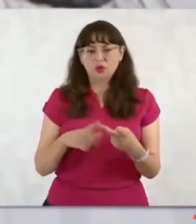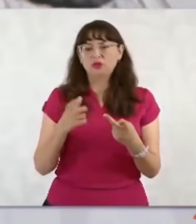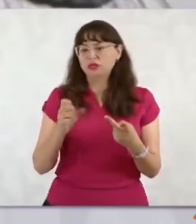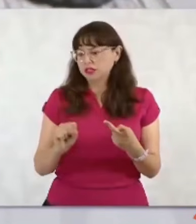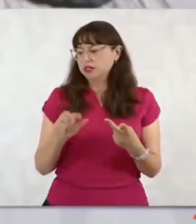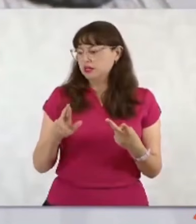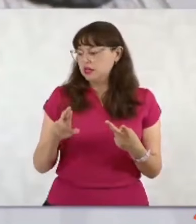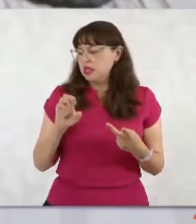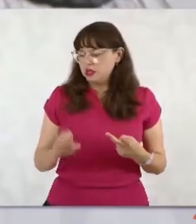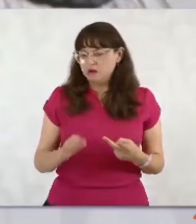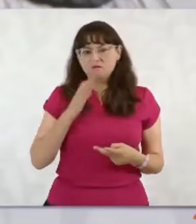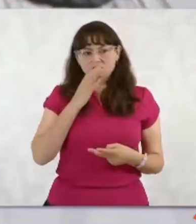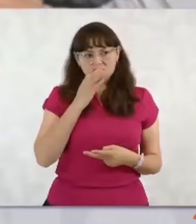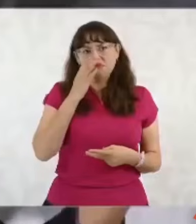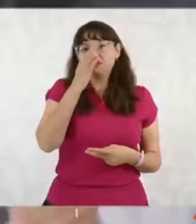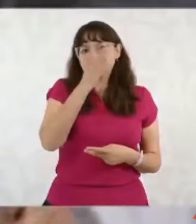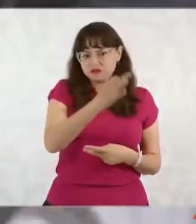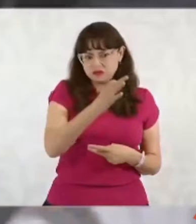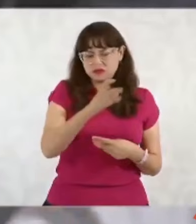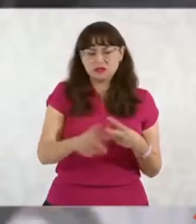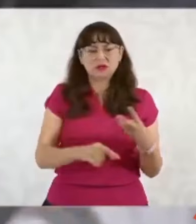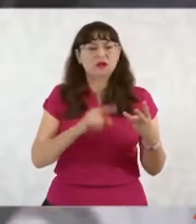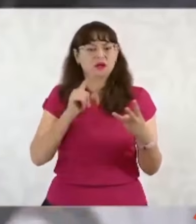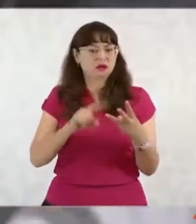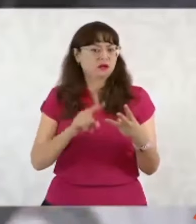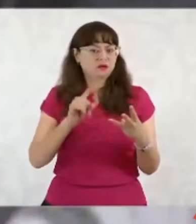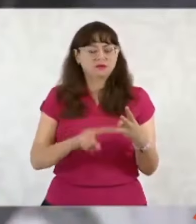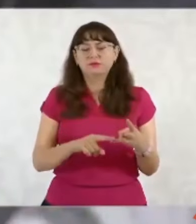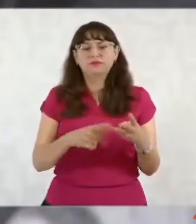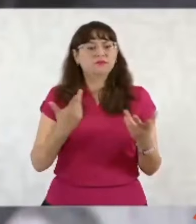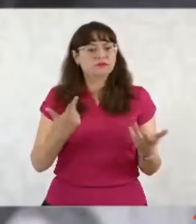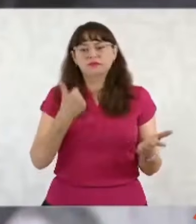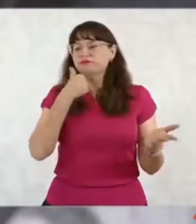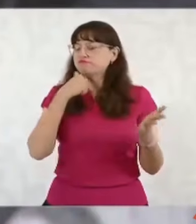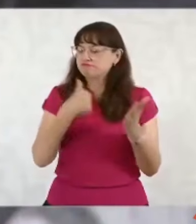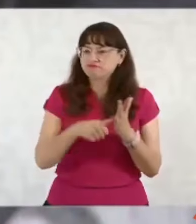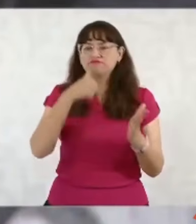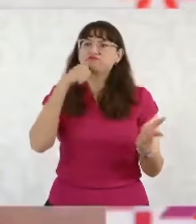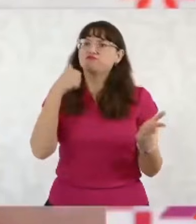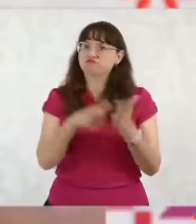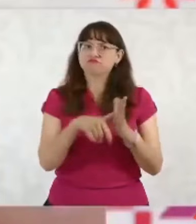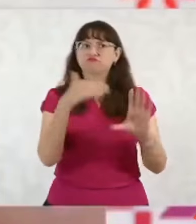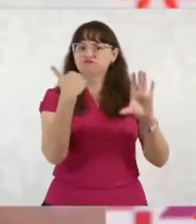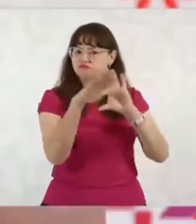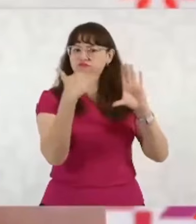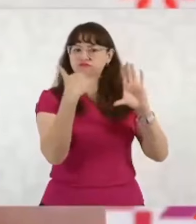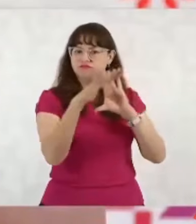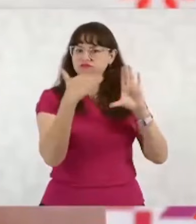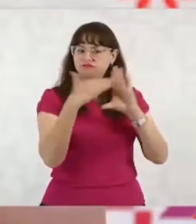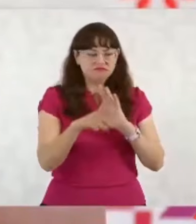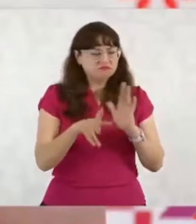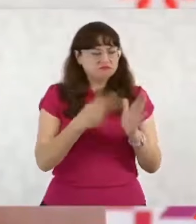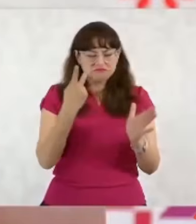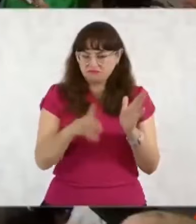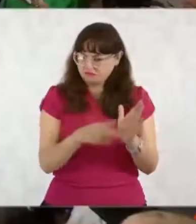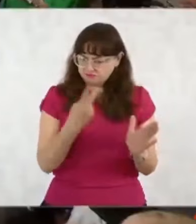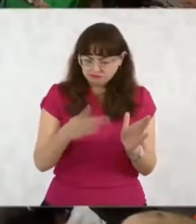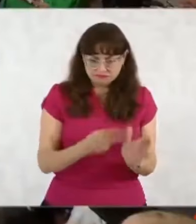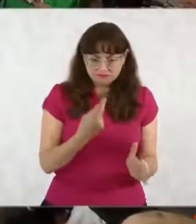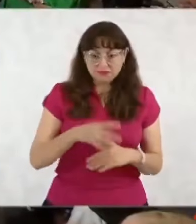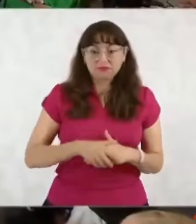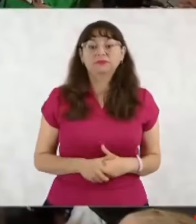relaciones exteriores y también a través de los mecanismos diplomáticos respectivos.